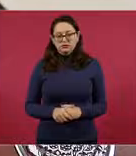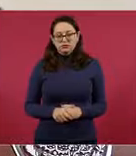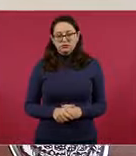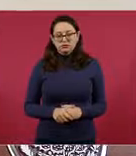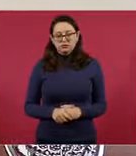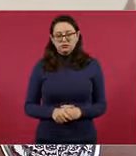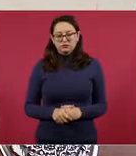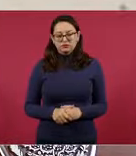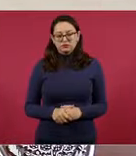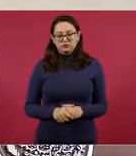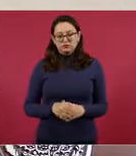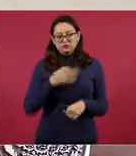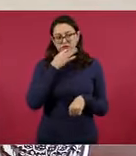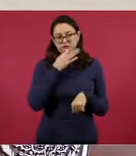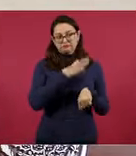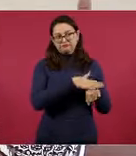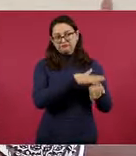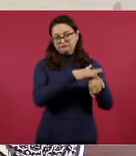hacer un comunicado